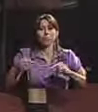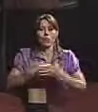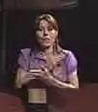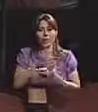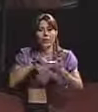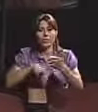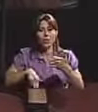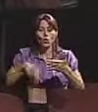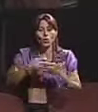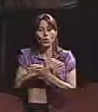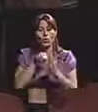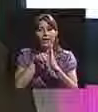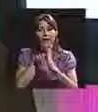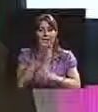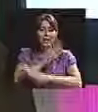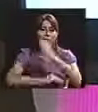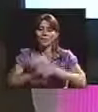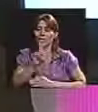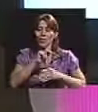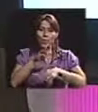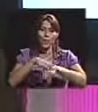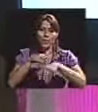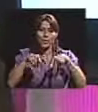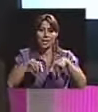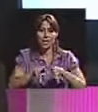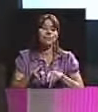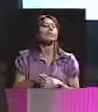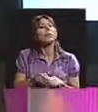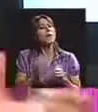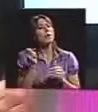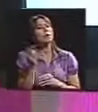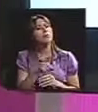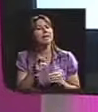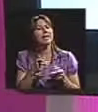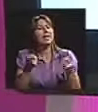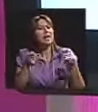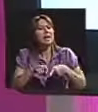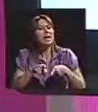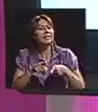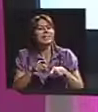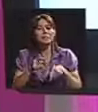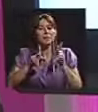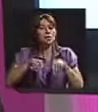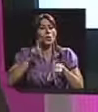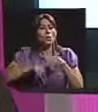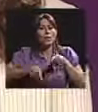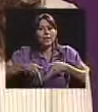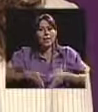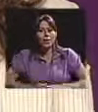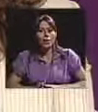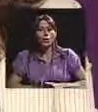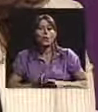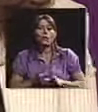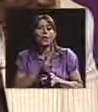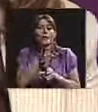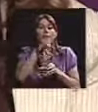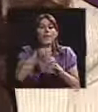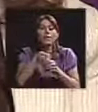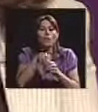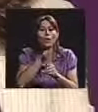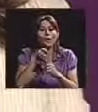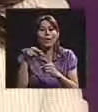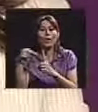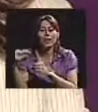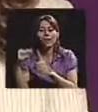de discapacidad no lo permiten. ¿Qué sucede si colocamos a la infertilidad dentro de los paradigmas de la discapacidad? No,